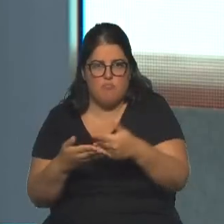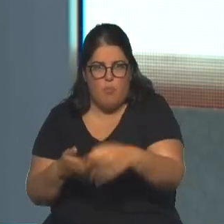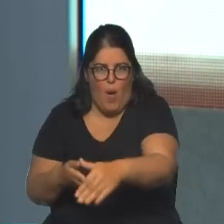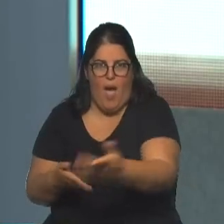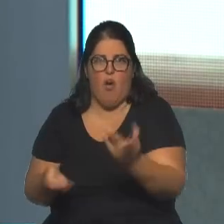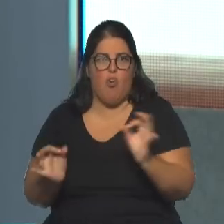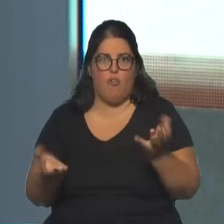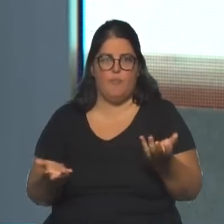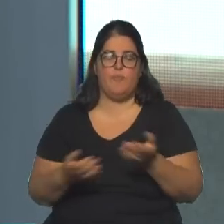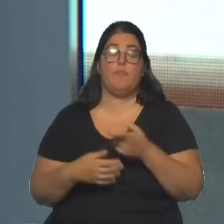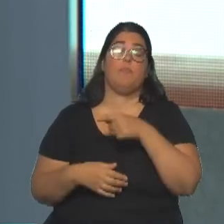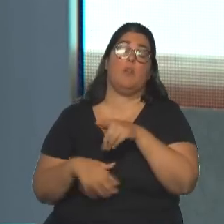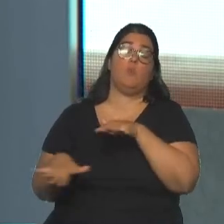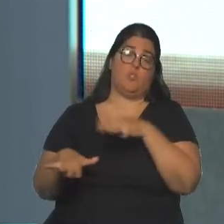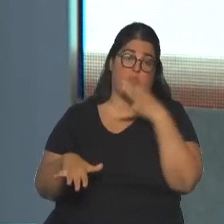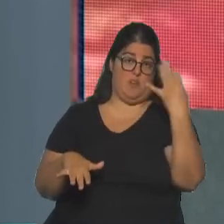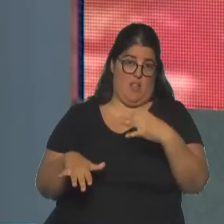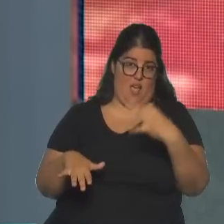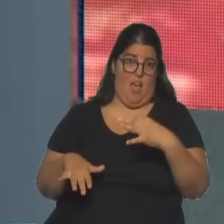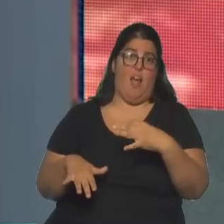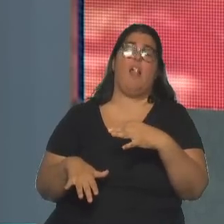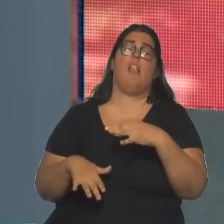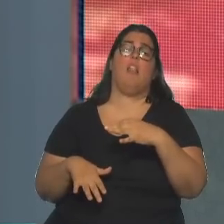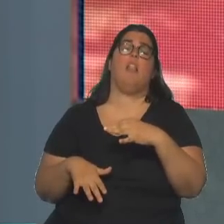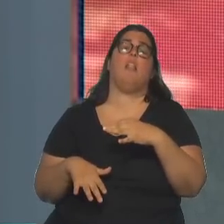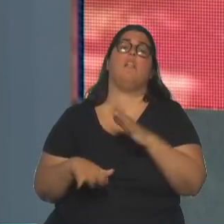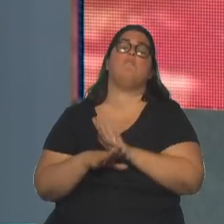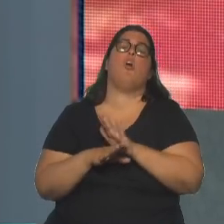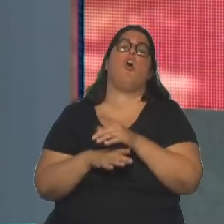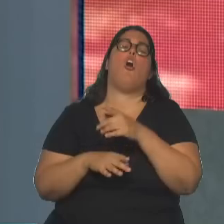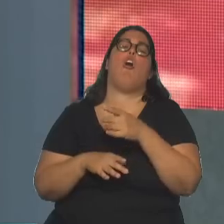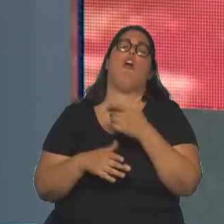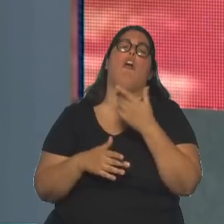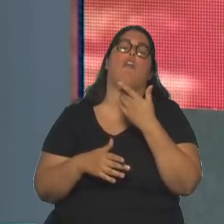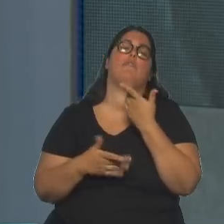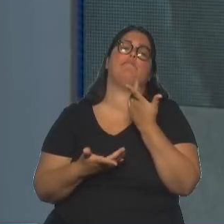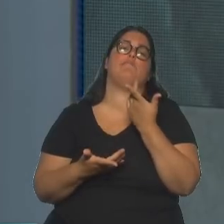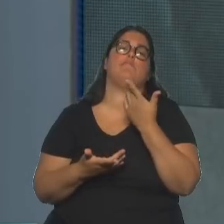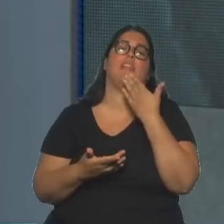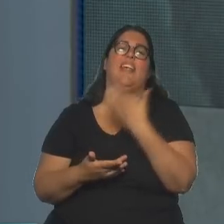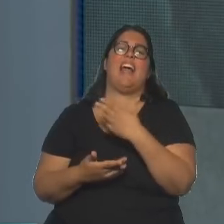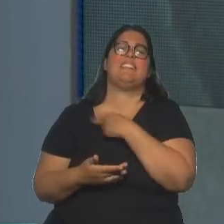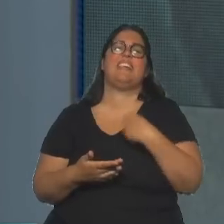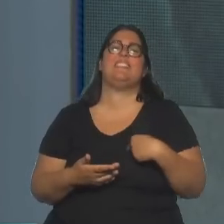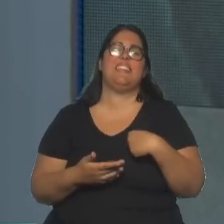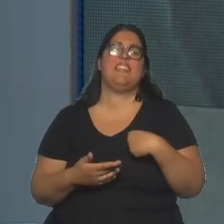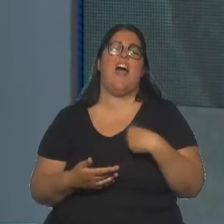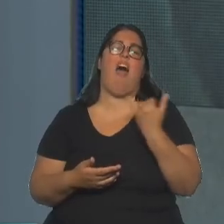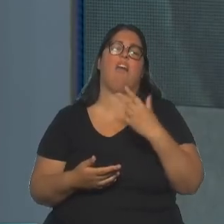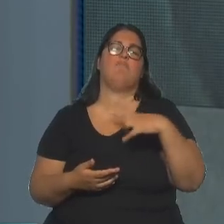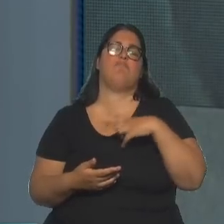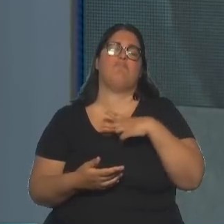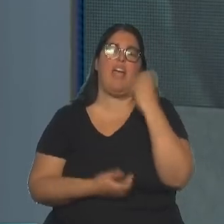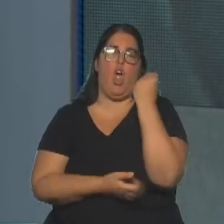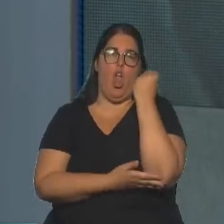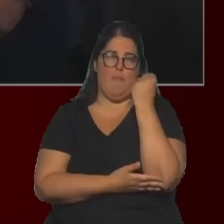es una realidad que, como consecuencia de la bonanza económica alcanzada por la República Popular China en